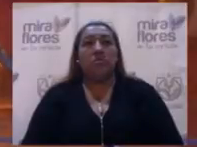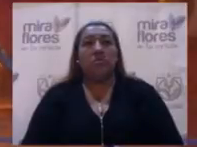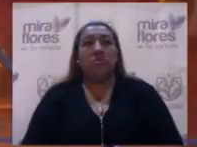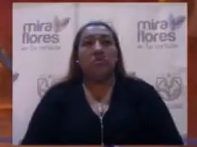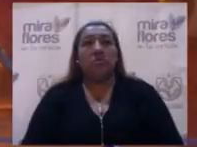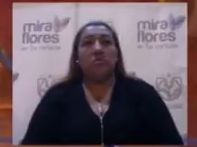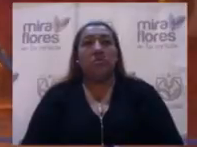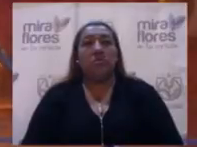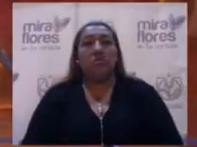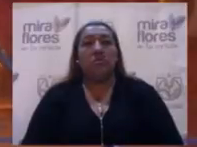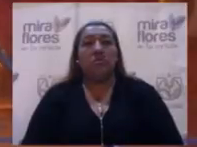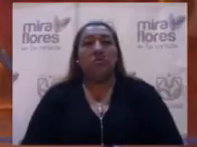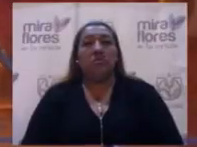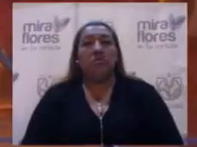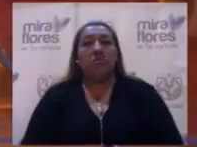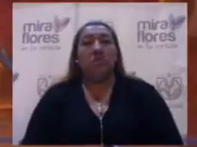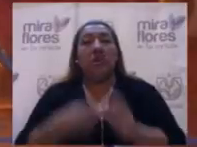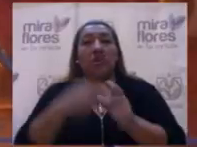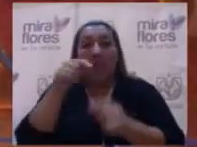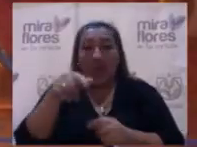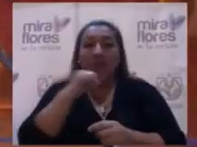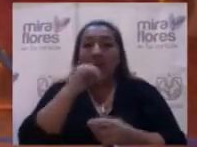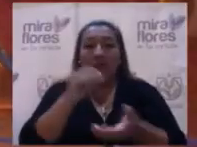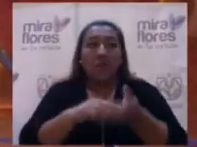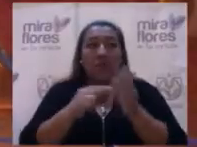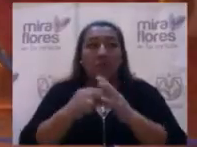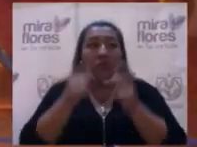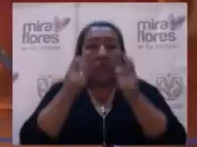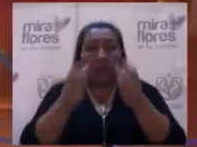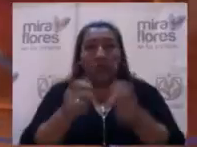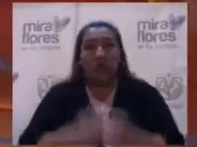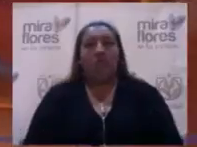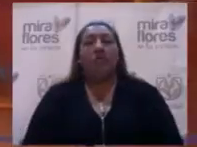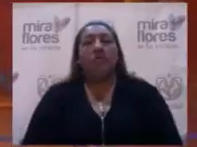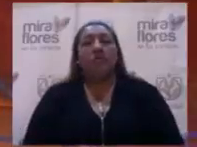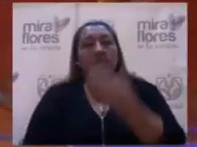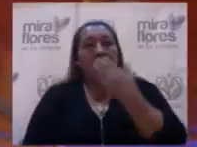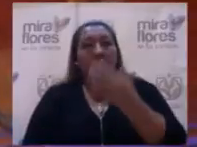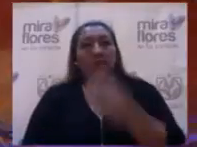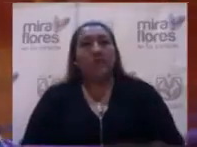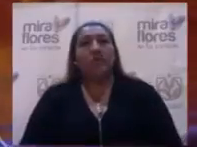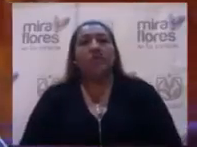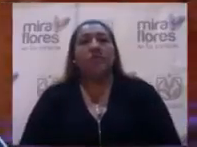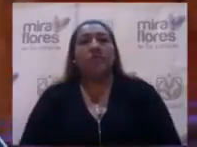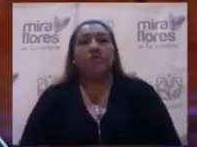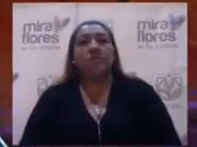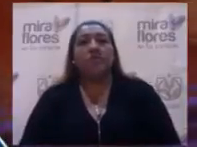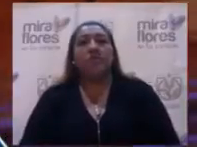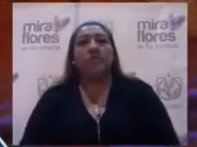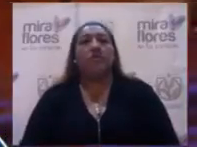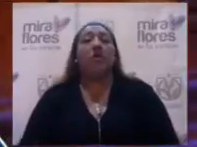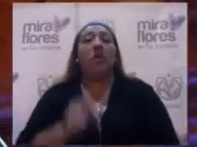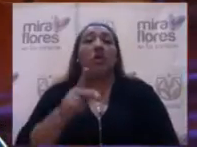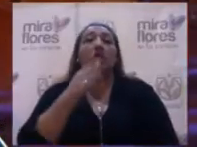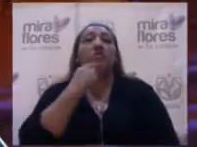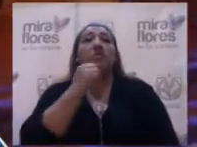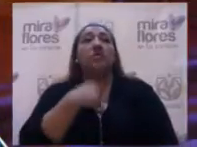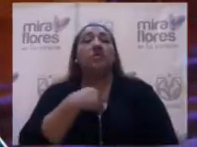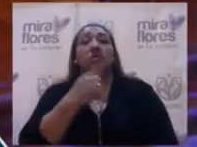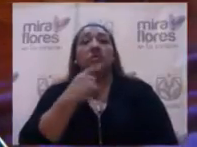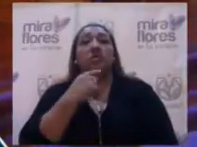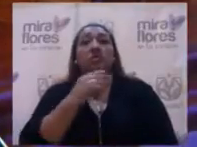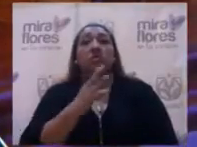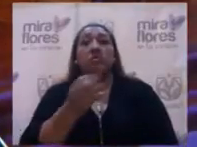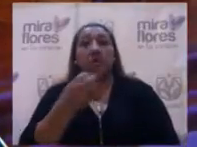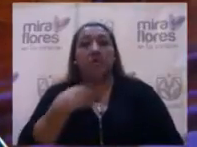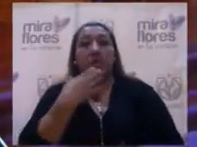peruanos. Entonces, de todas maneras, hay que preocuparnos por ellos. Gracias. Se toma en cuenta lo expresado por el señor regidor. ¿Algún otro